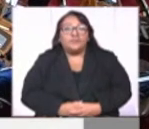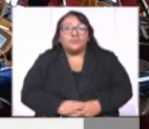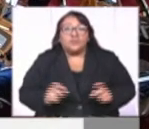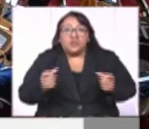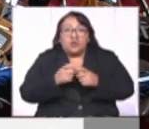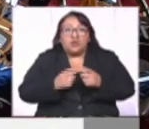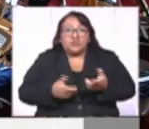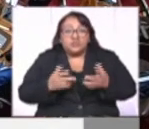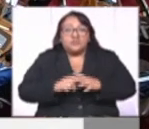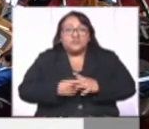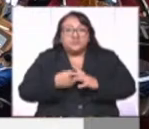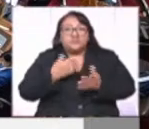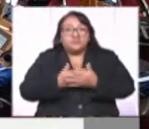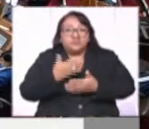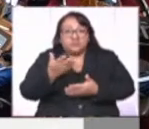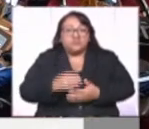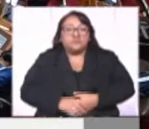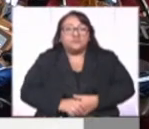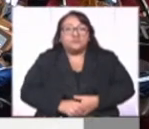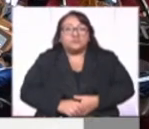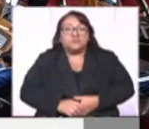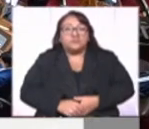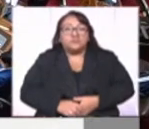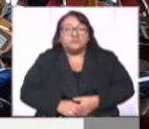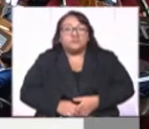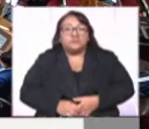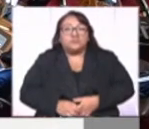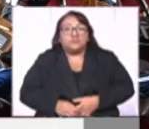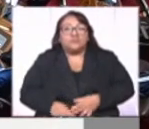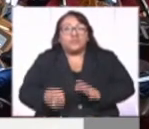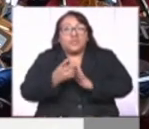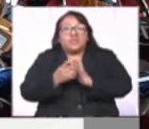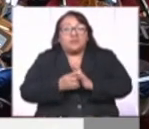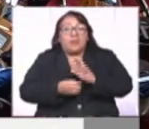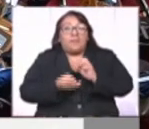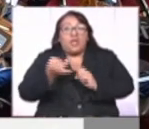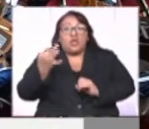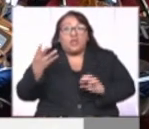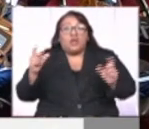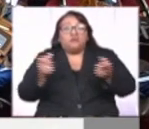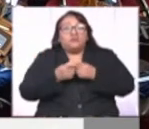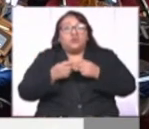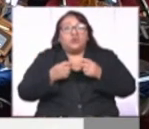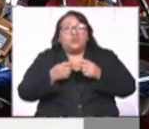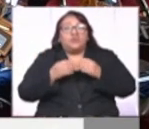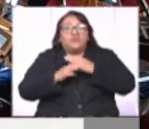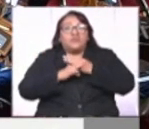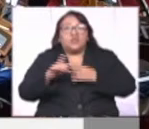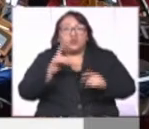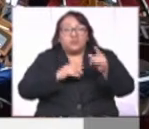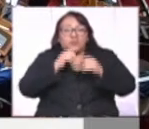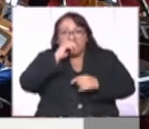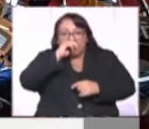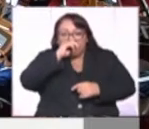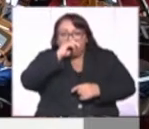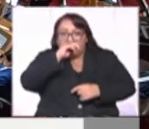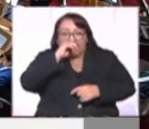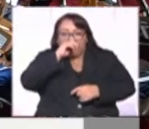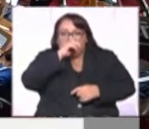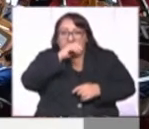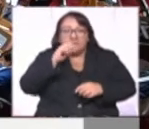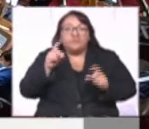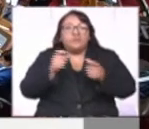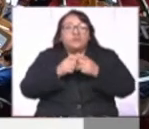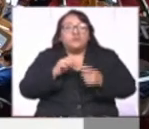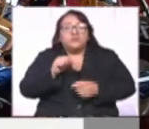Señores congresistas, se va a iniciar la sustentación del dictamen en mayoría de la Comisión de Defensa del Consumidor. Tiene la palabra el congresista